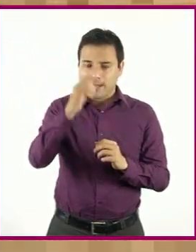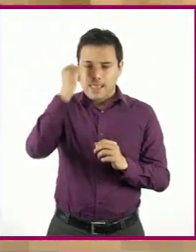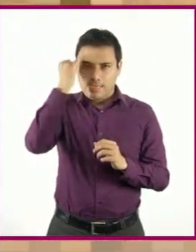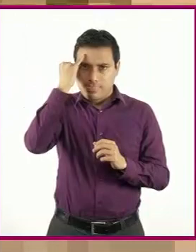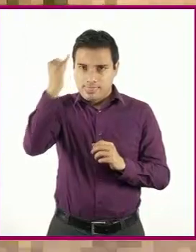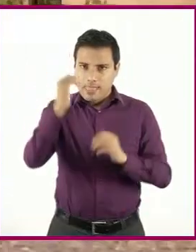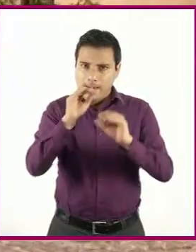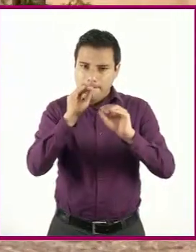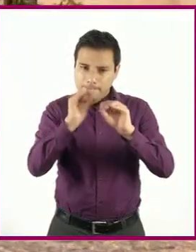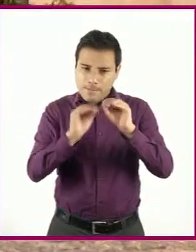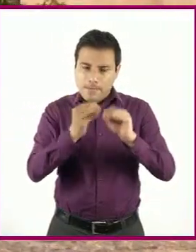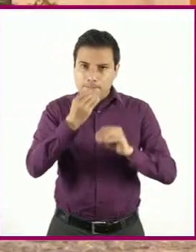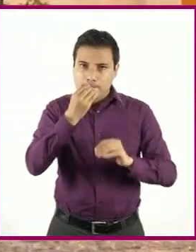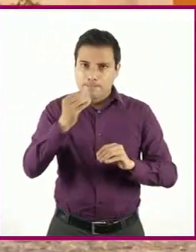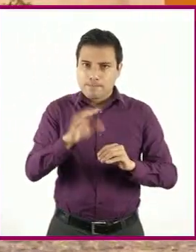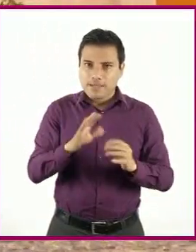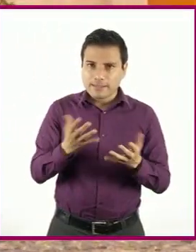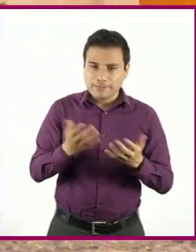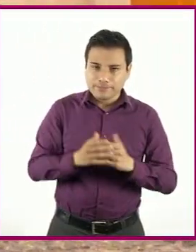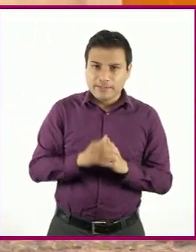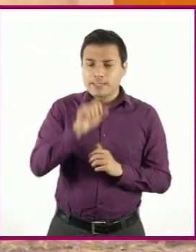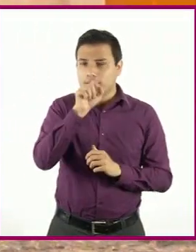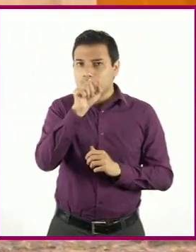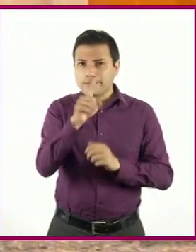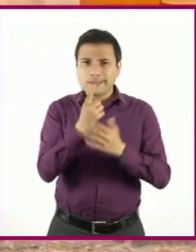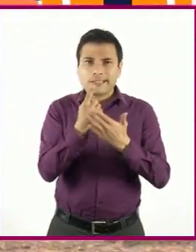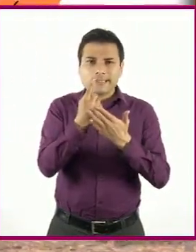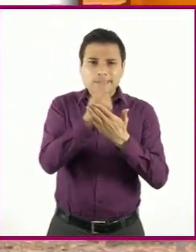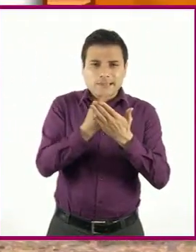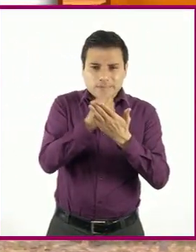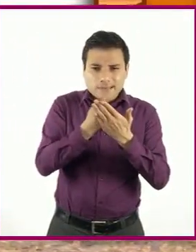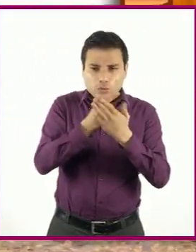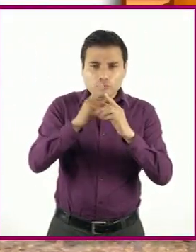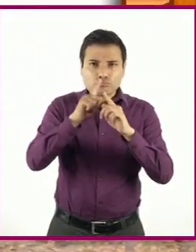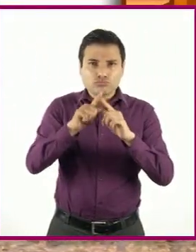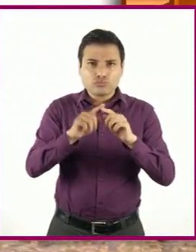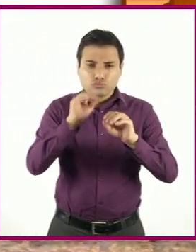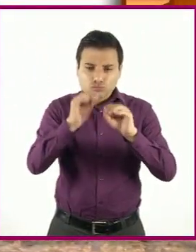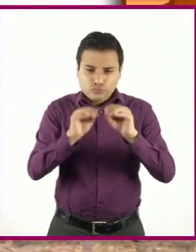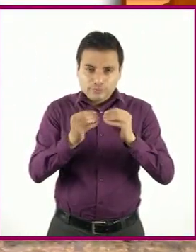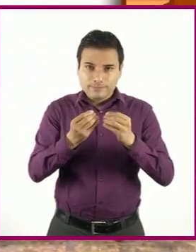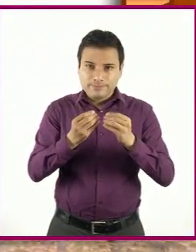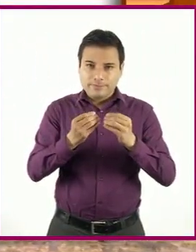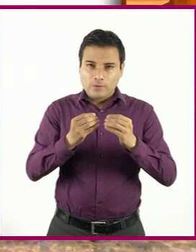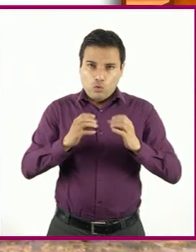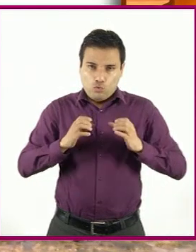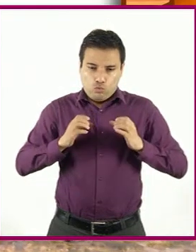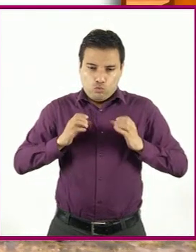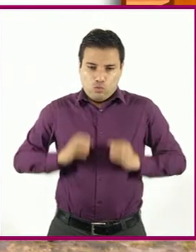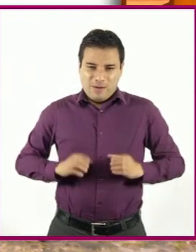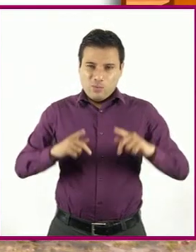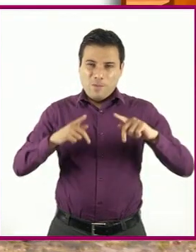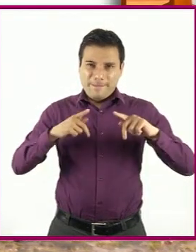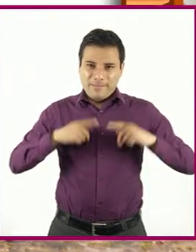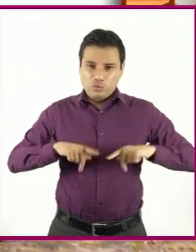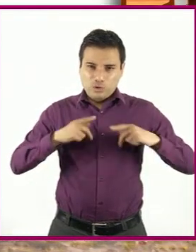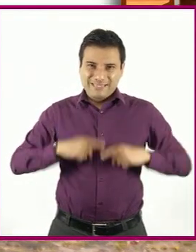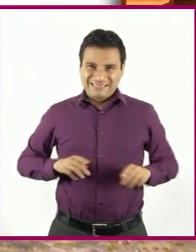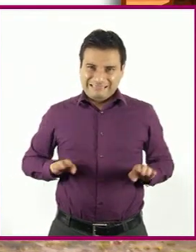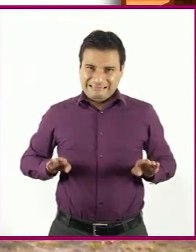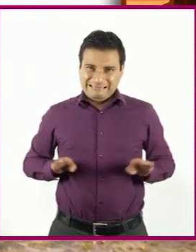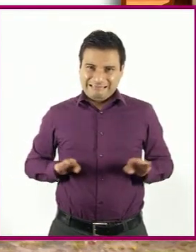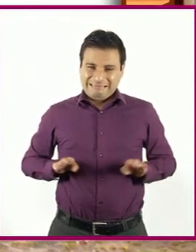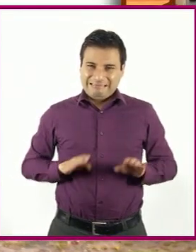recursos. Crea y propone diseños considerando múltiples factores como la ergonomía, a través de tomar medidas